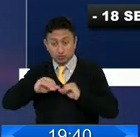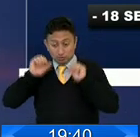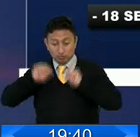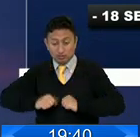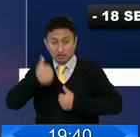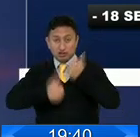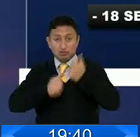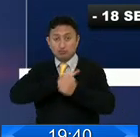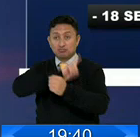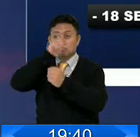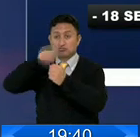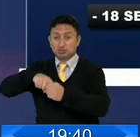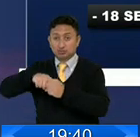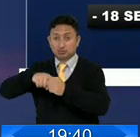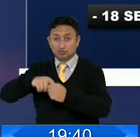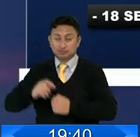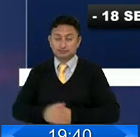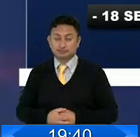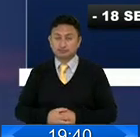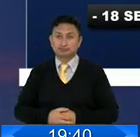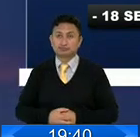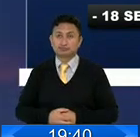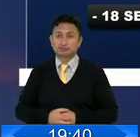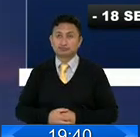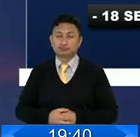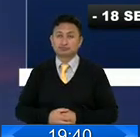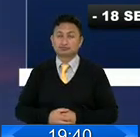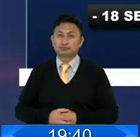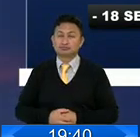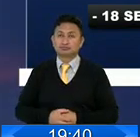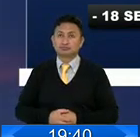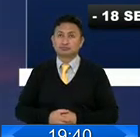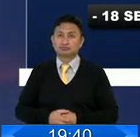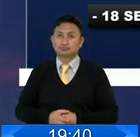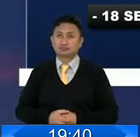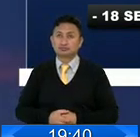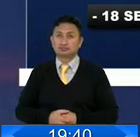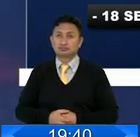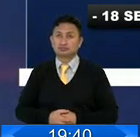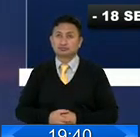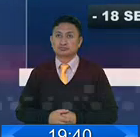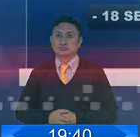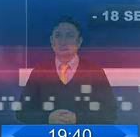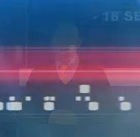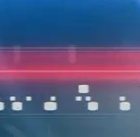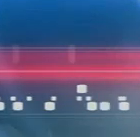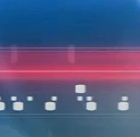inscribir las candidaturas para todas las dignidades. Informó Carolina Basante.